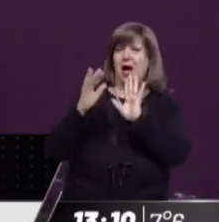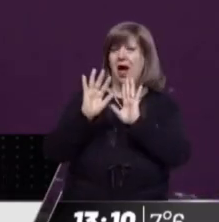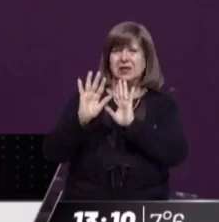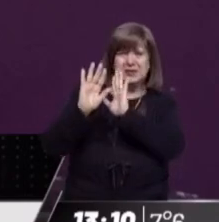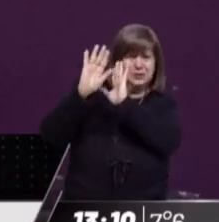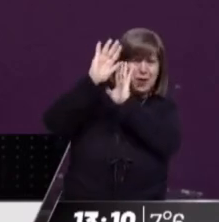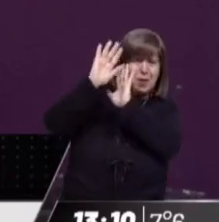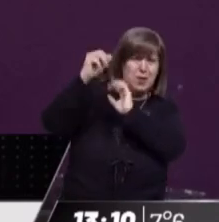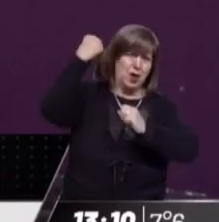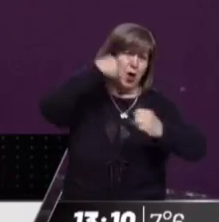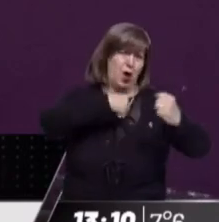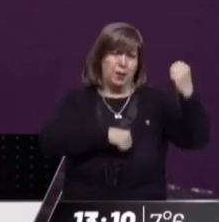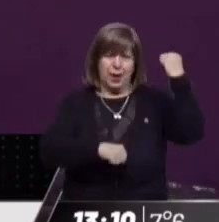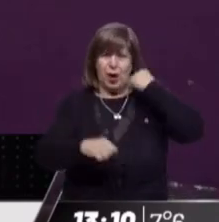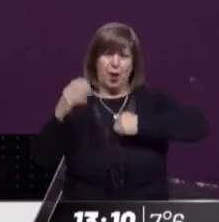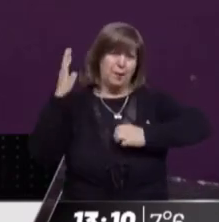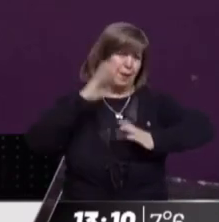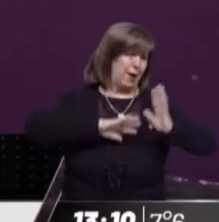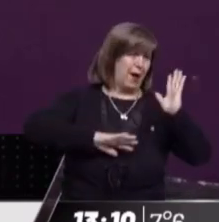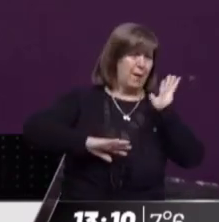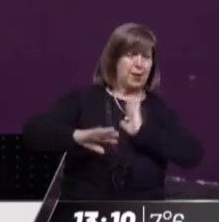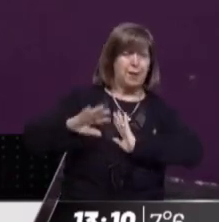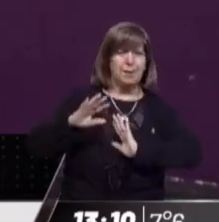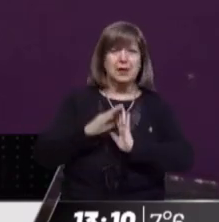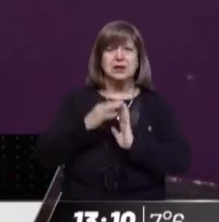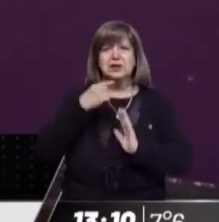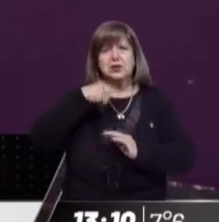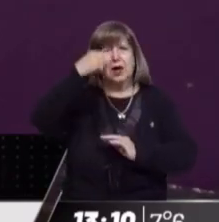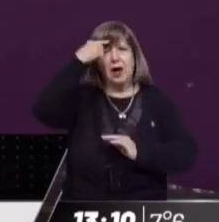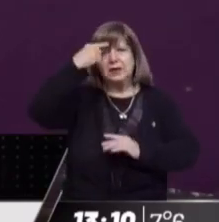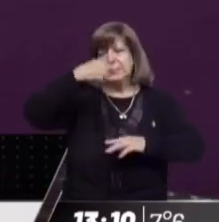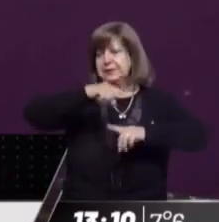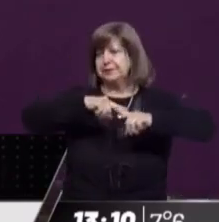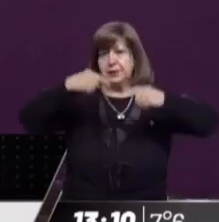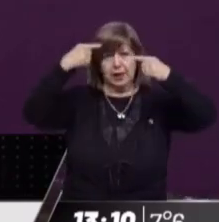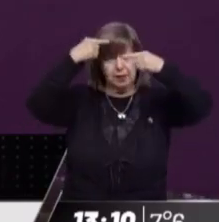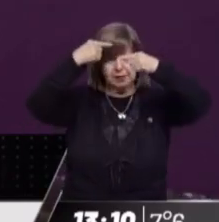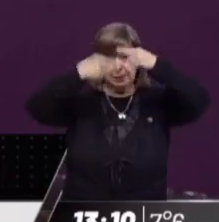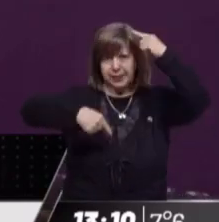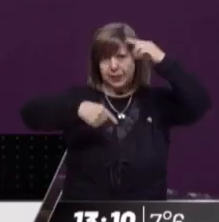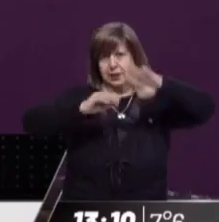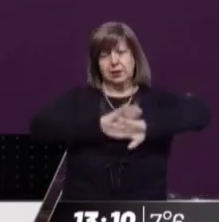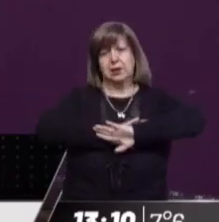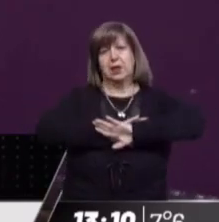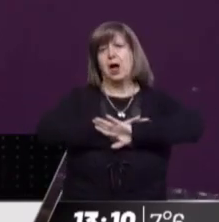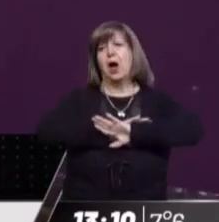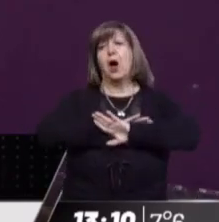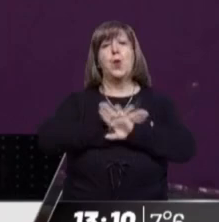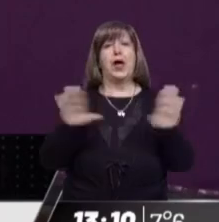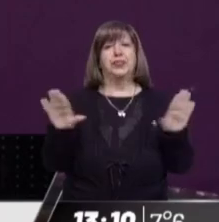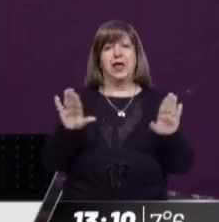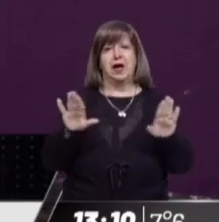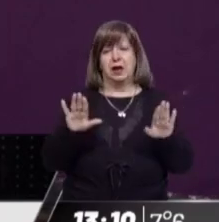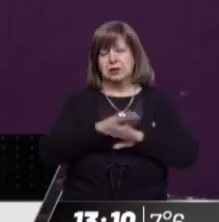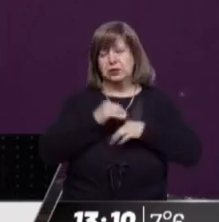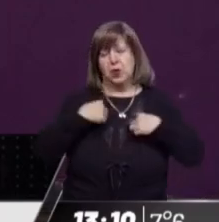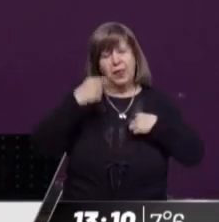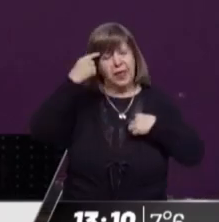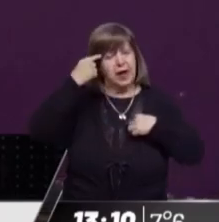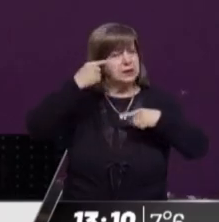una víctima y cuando dije basta y él se fue al reparto del pan porque soy